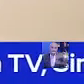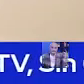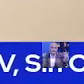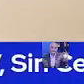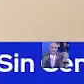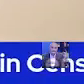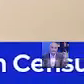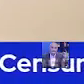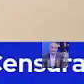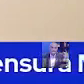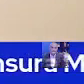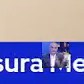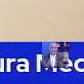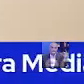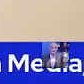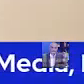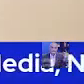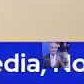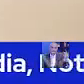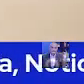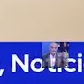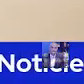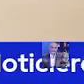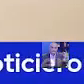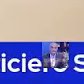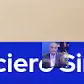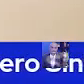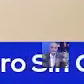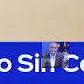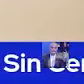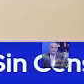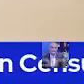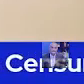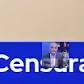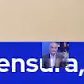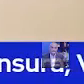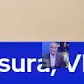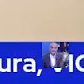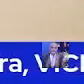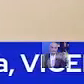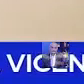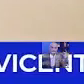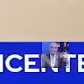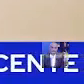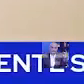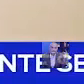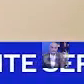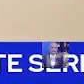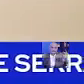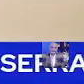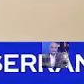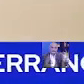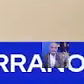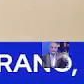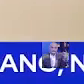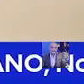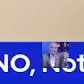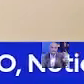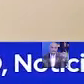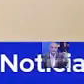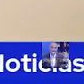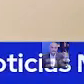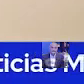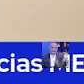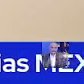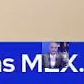Rabadán, la senadora del PAN, escribe: Cristina Kirchner de Argentina a la cárcel y Pedro